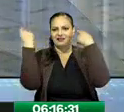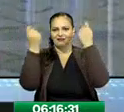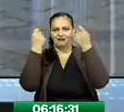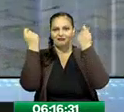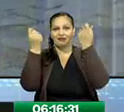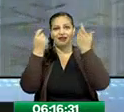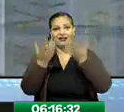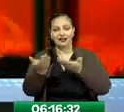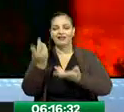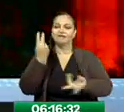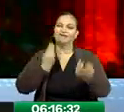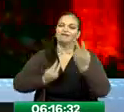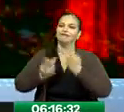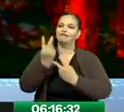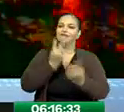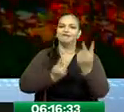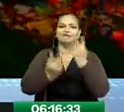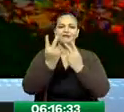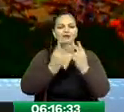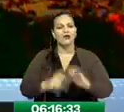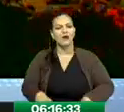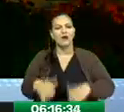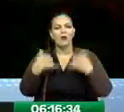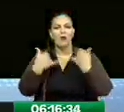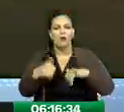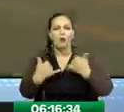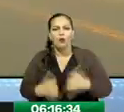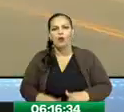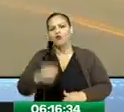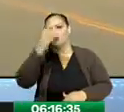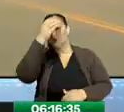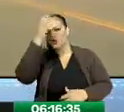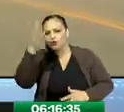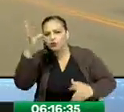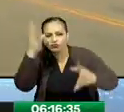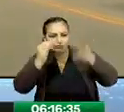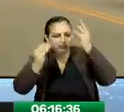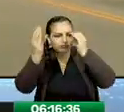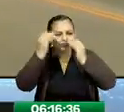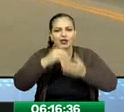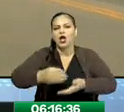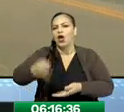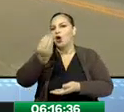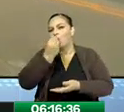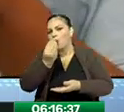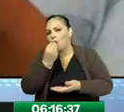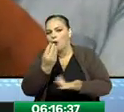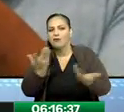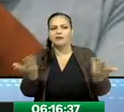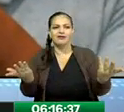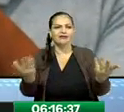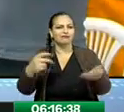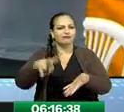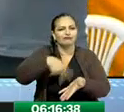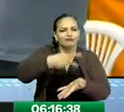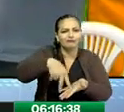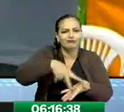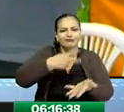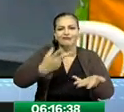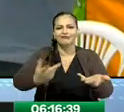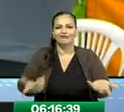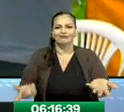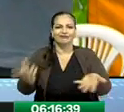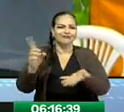alegría, tanto entusiasmo, juegos, cultura, folclor, tradiciones, gastronomía. ¡Qué lindo, oiga! Aquí lo tenemos